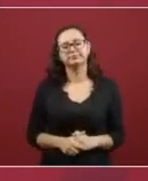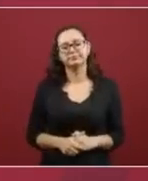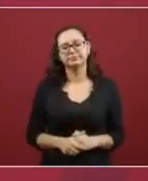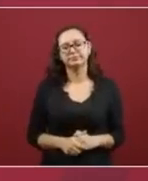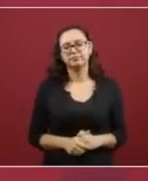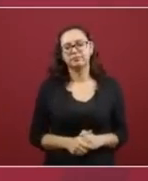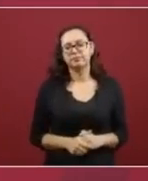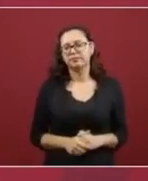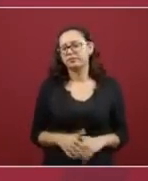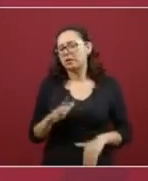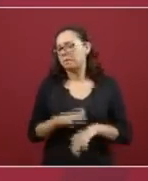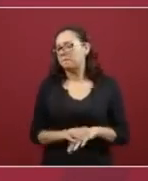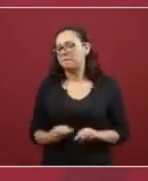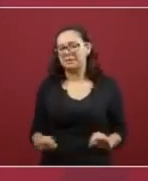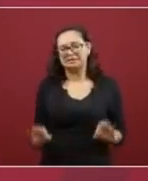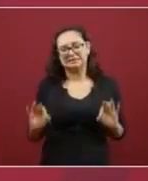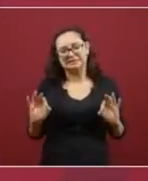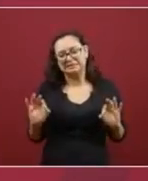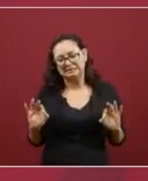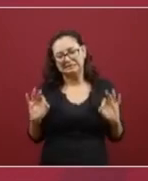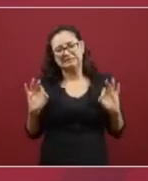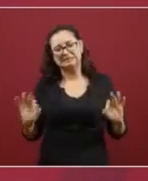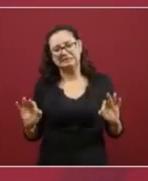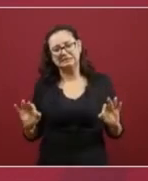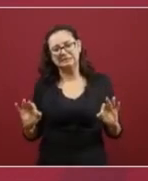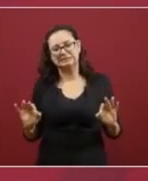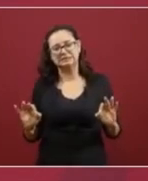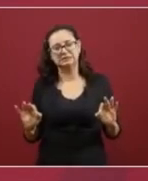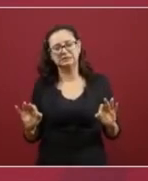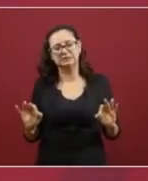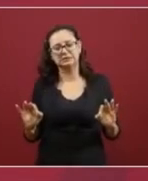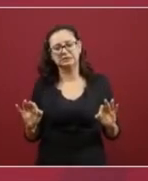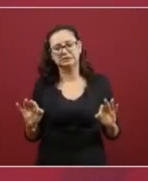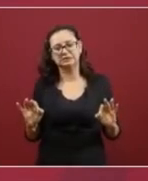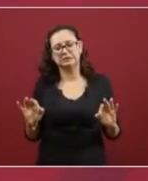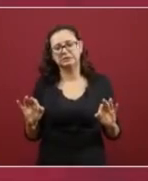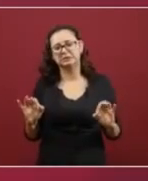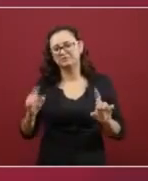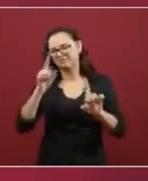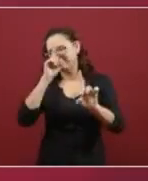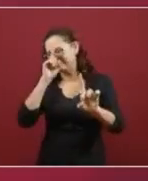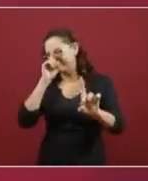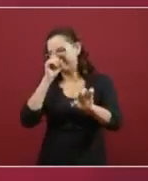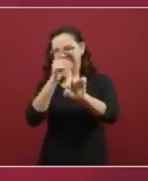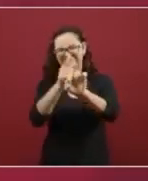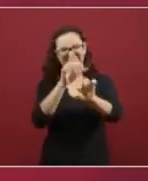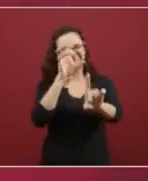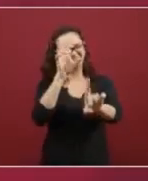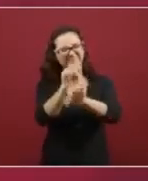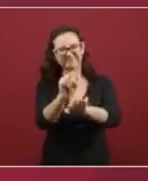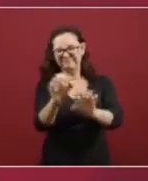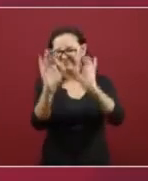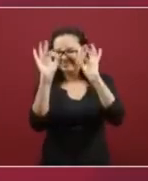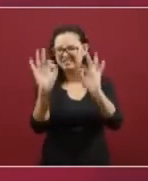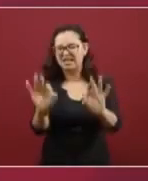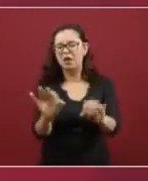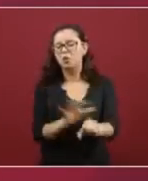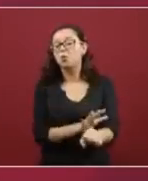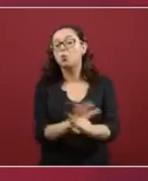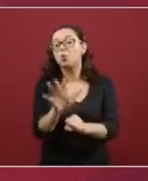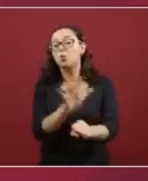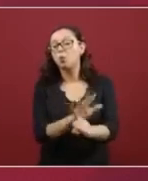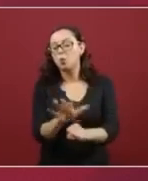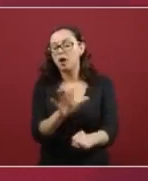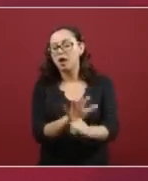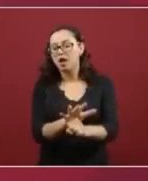Lo ideal que hacia allá queremos ir es que los